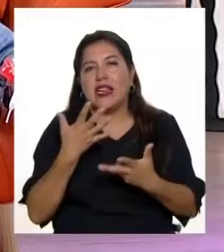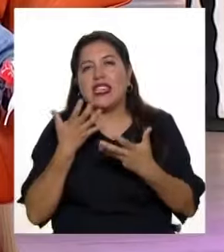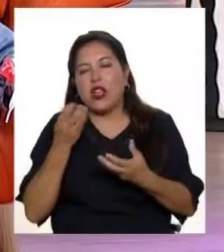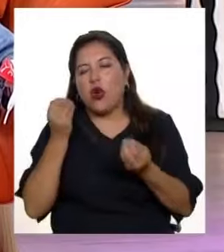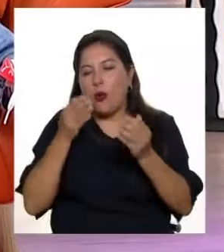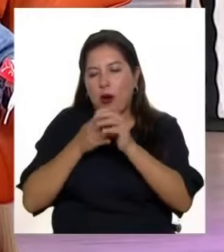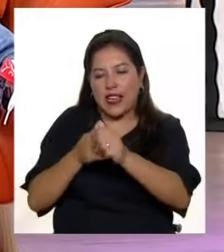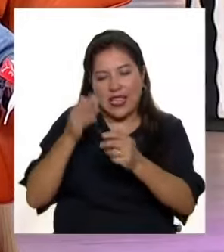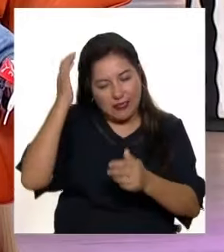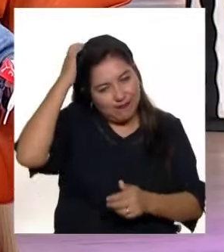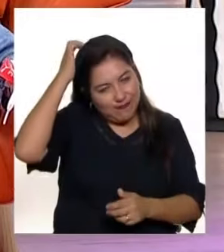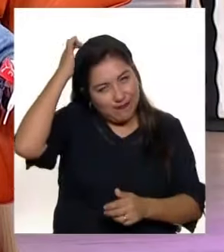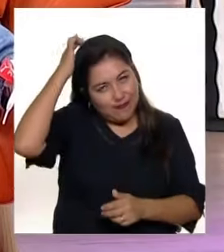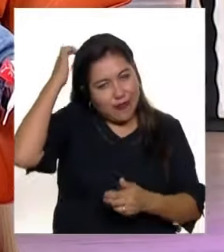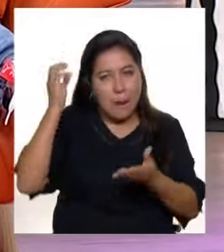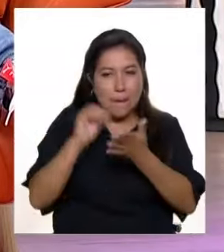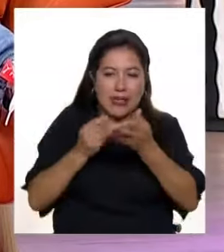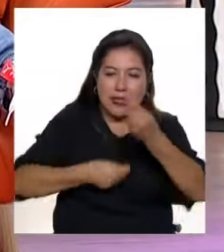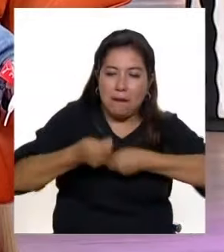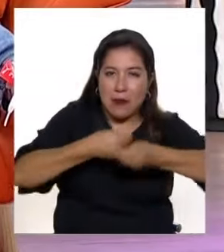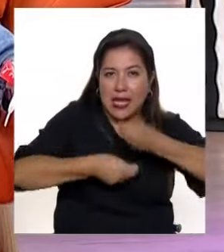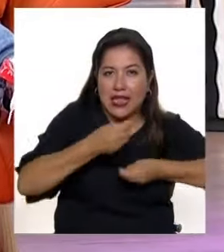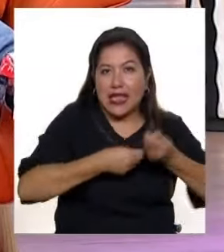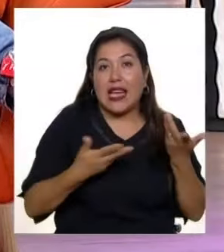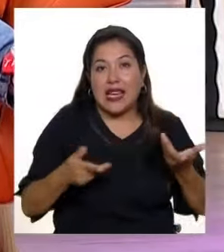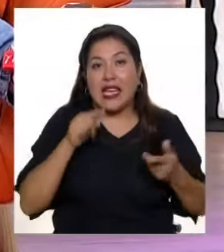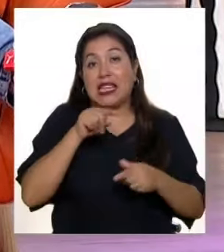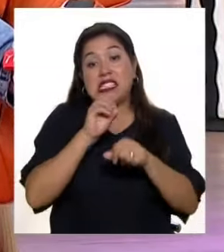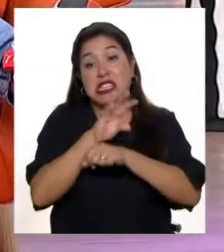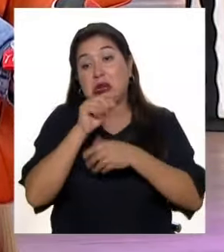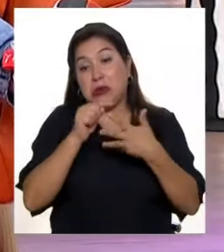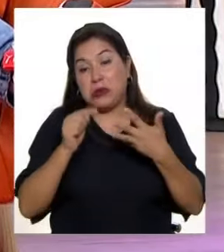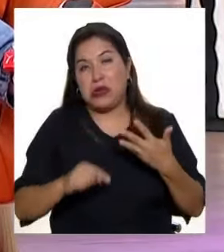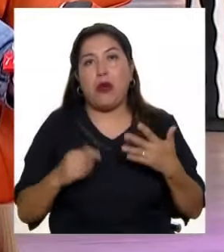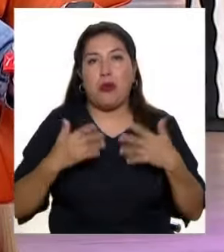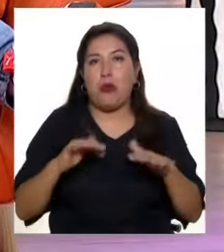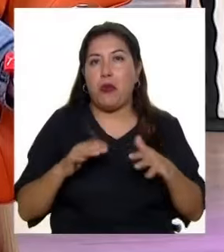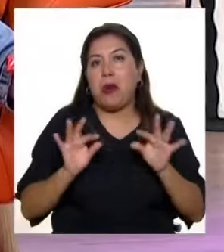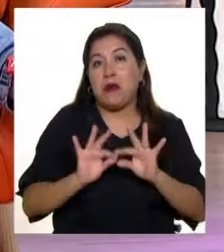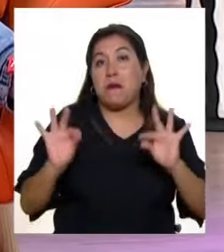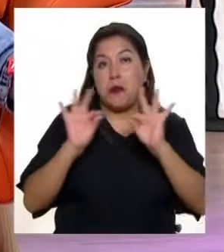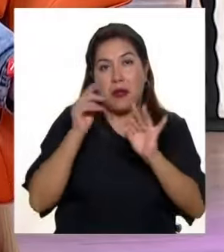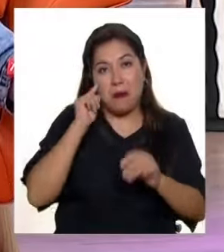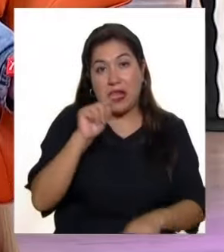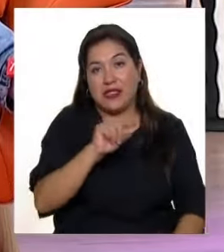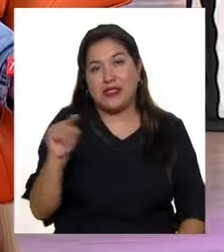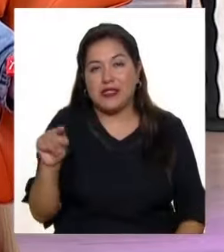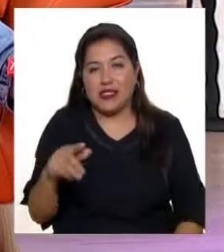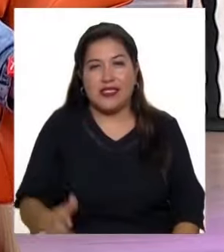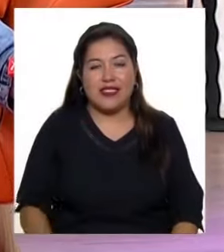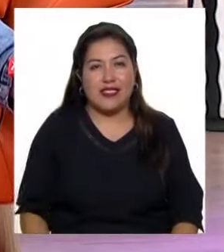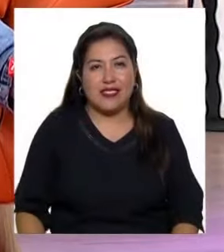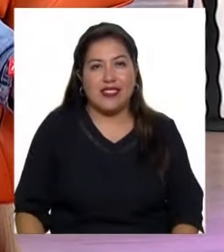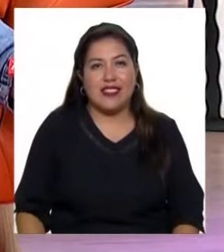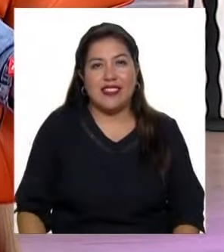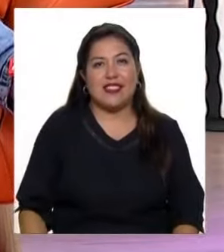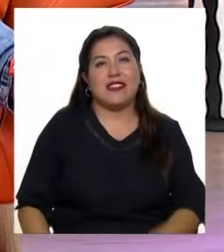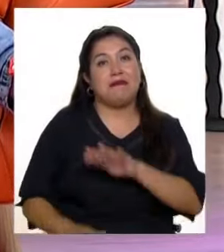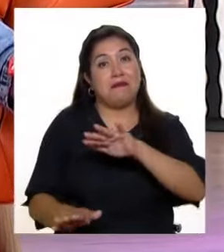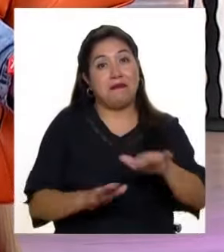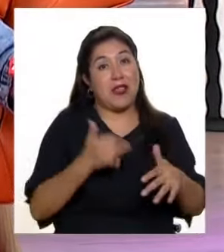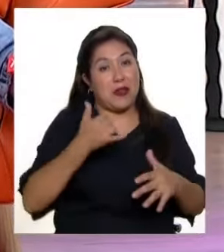para, obviamente, generar más, ¿no?, ventas. Entonces, estos tips vienen muy bien, como también viene muy bien la receta de